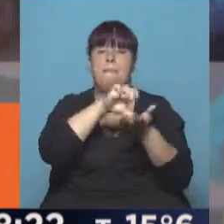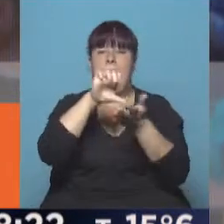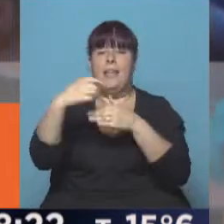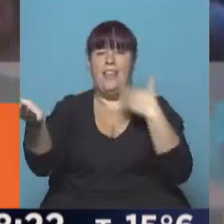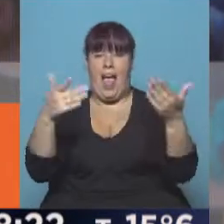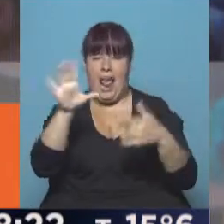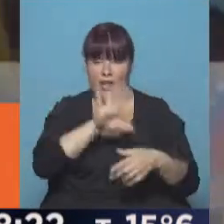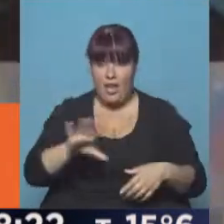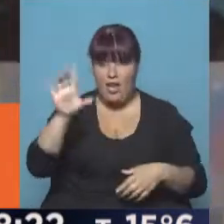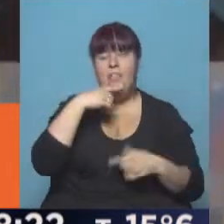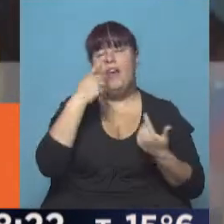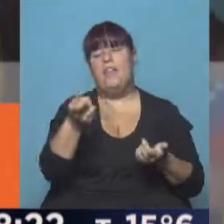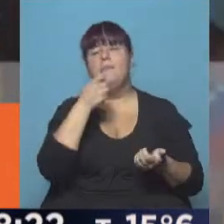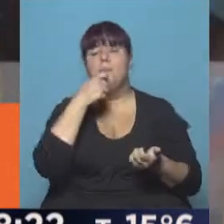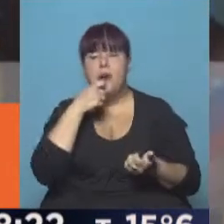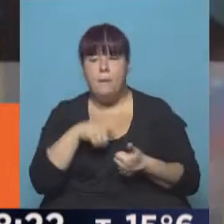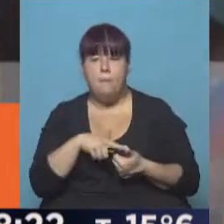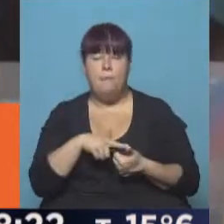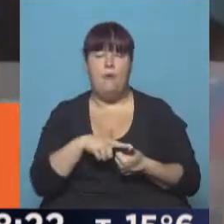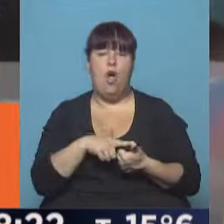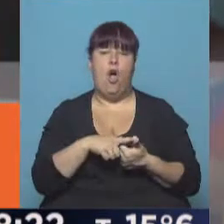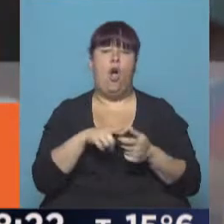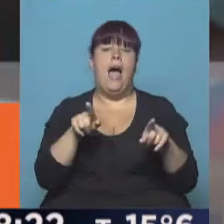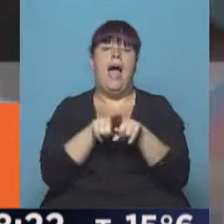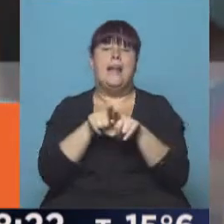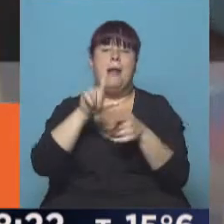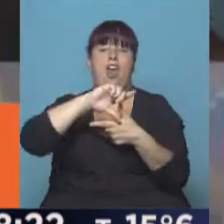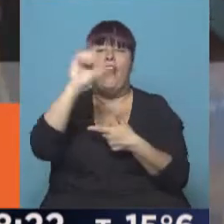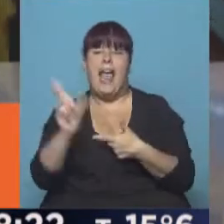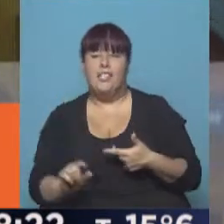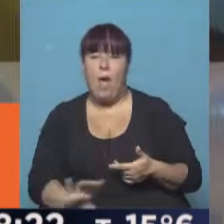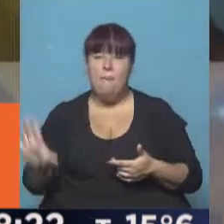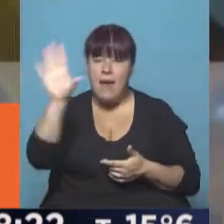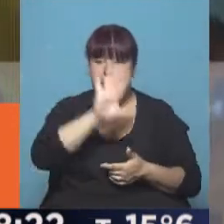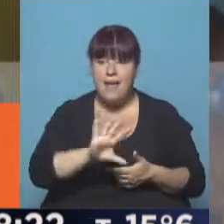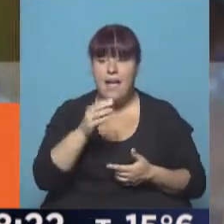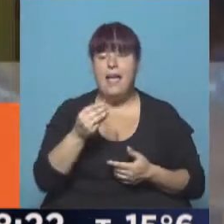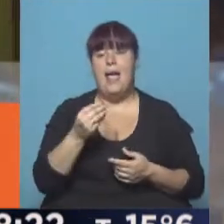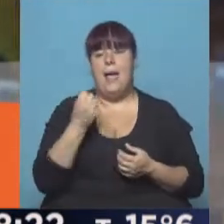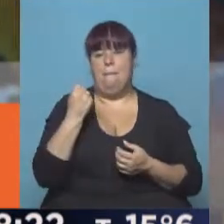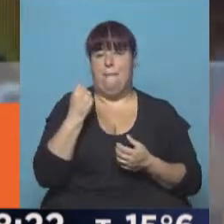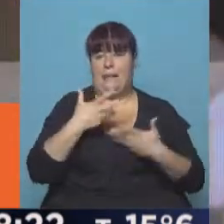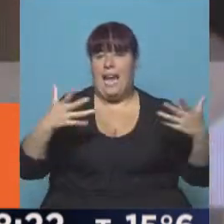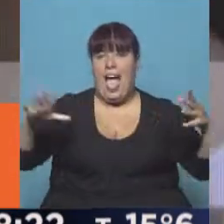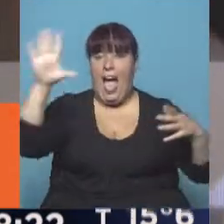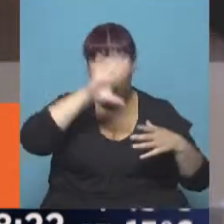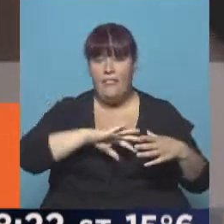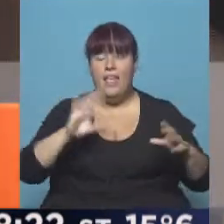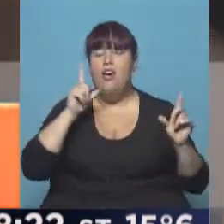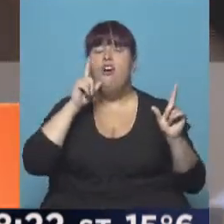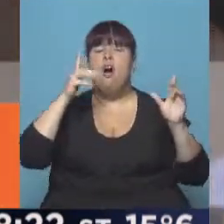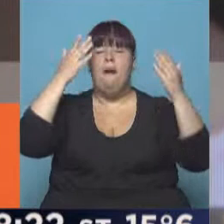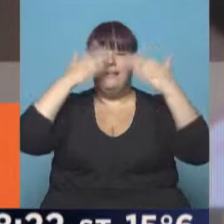vecinos de la región. Cuando se habla de los hermanos latinoamericanos, de la patria grande, han cerrado los